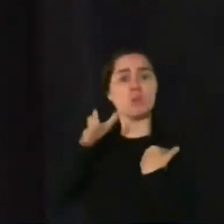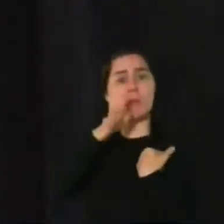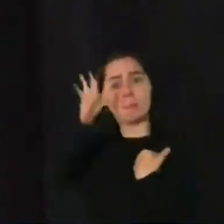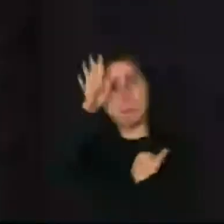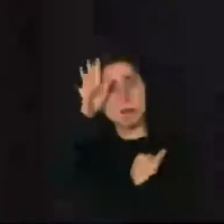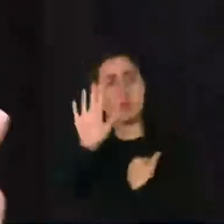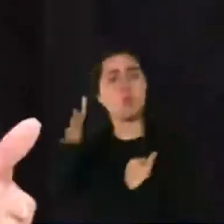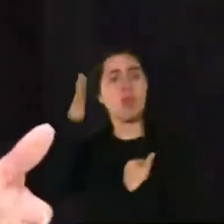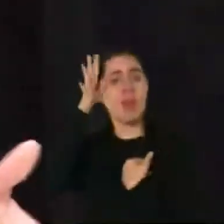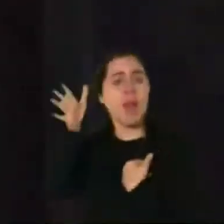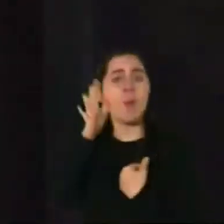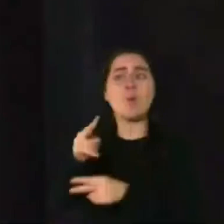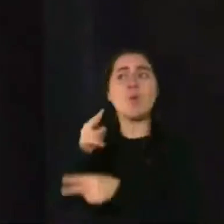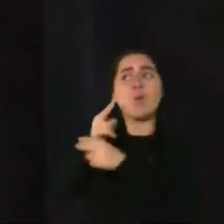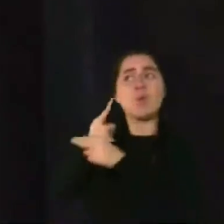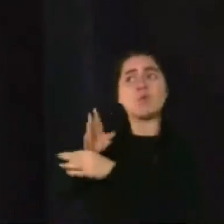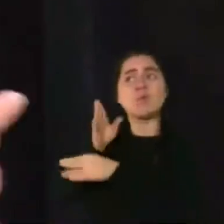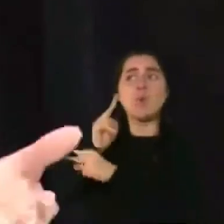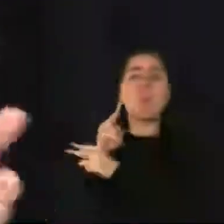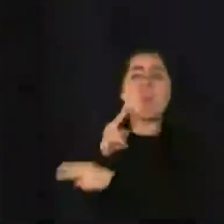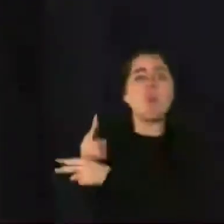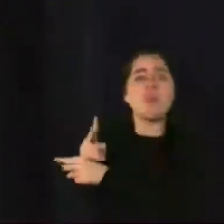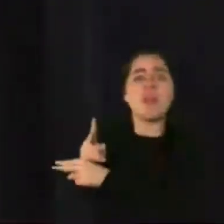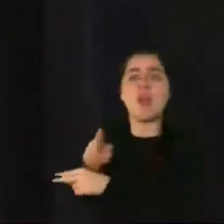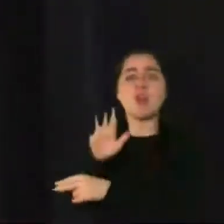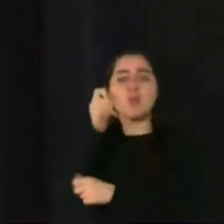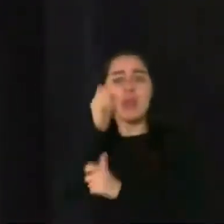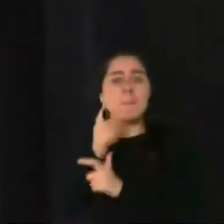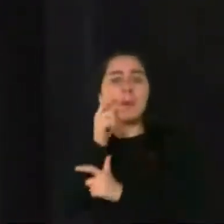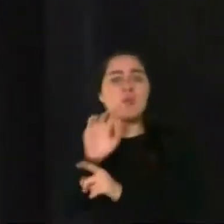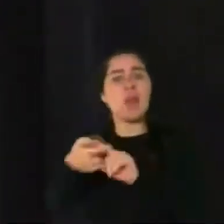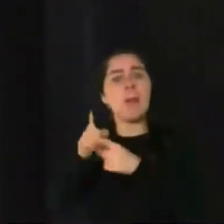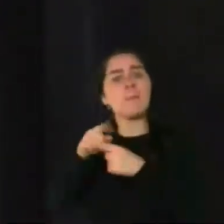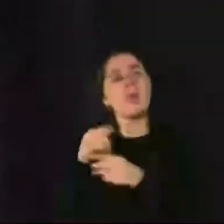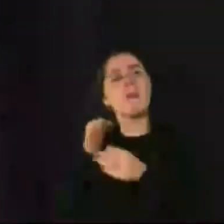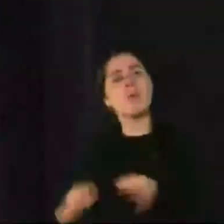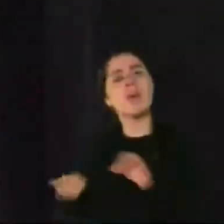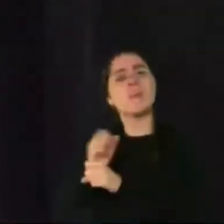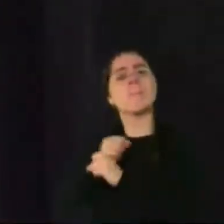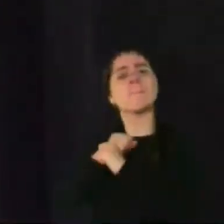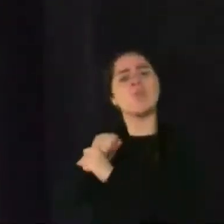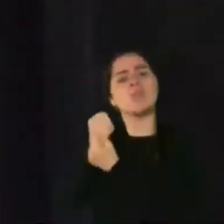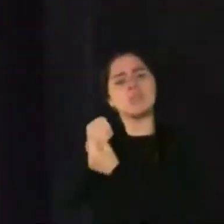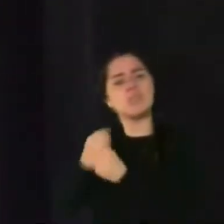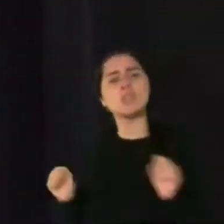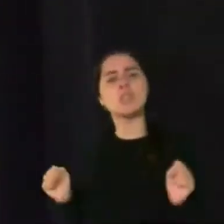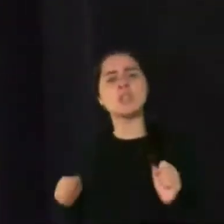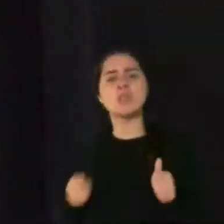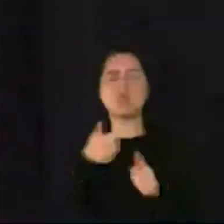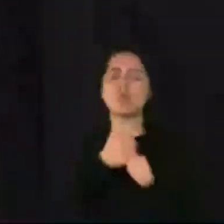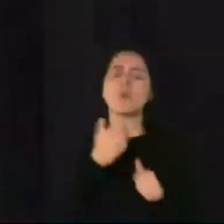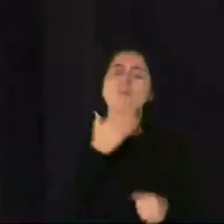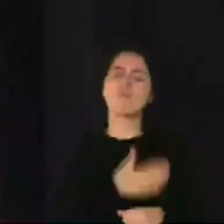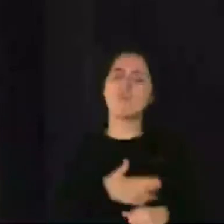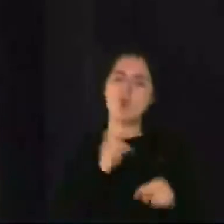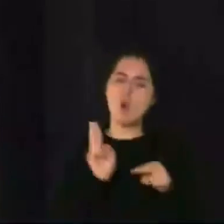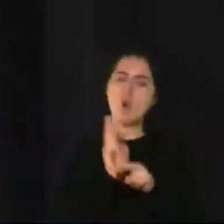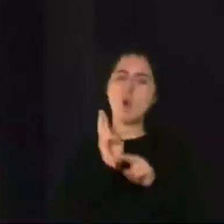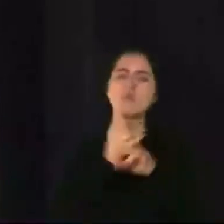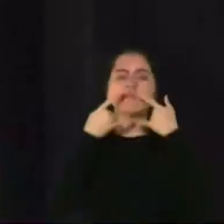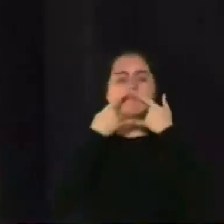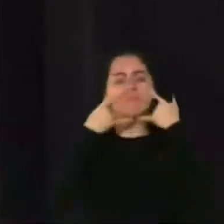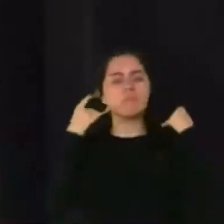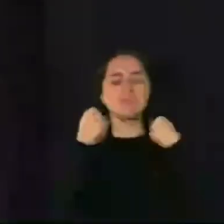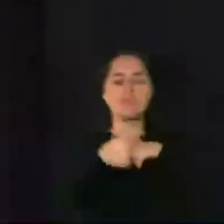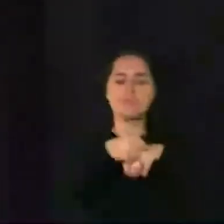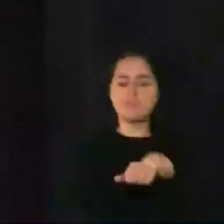abuelos, de proteger a sus amistades, a sus hermanos. Utilicen los mecanismos de protección. Tienen que